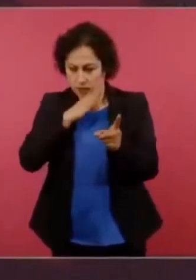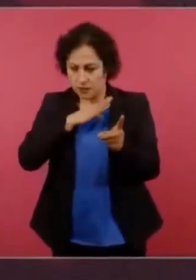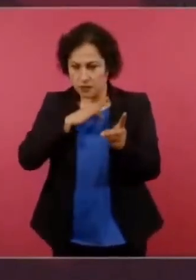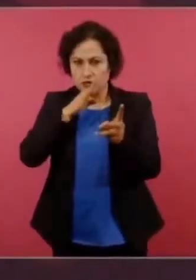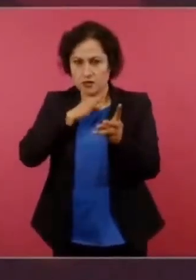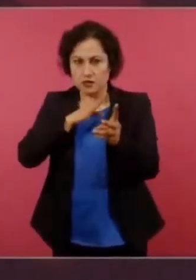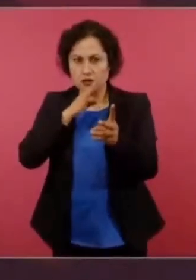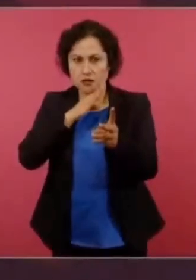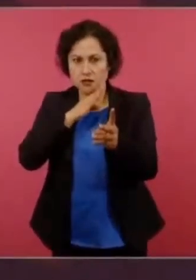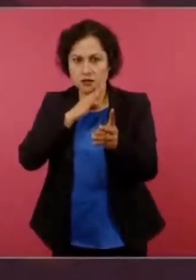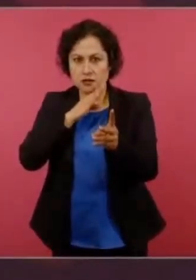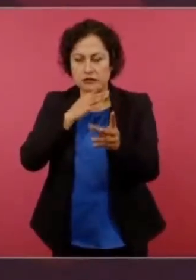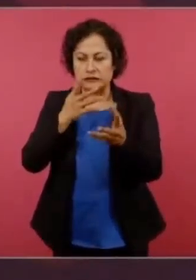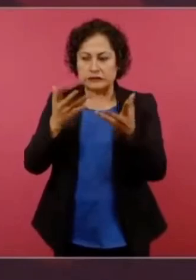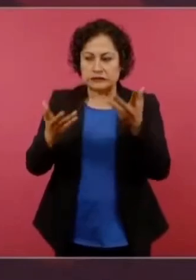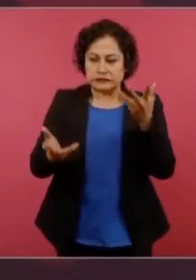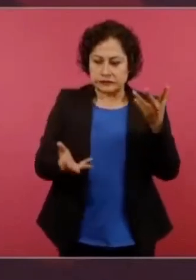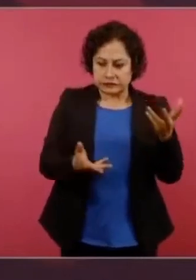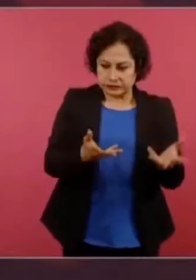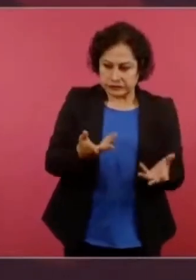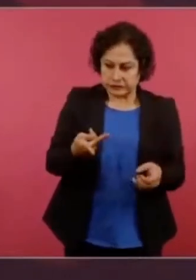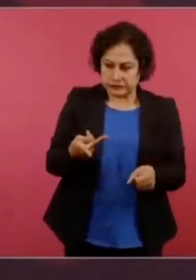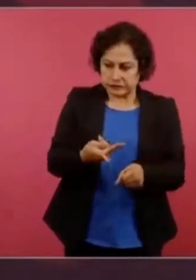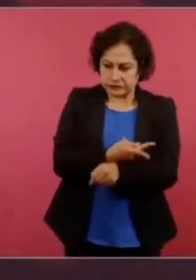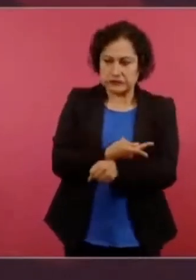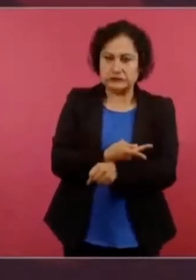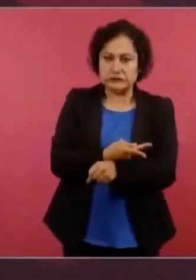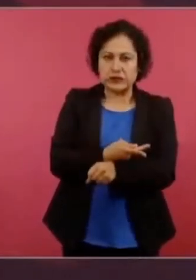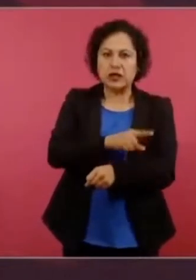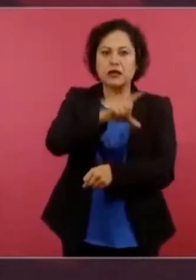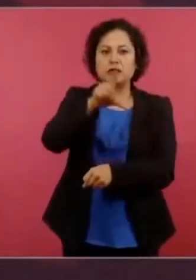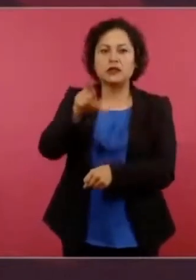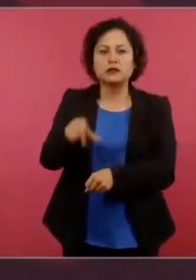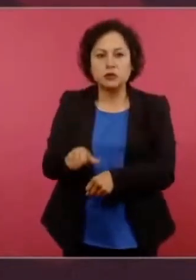como encubridores. Todo ciudadano